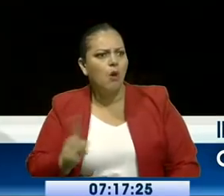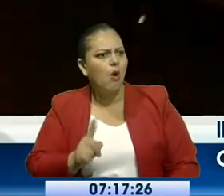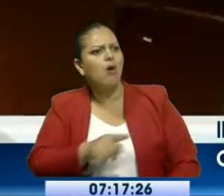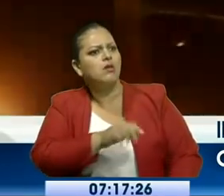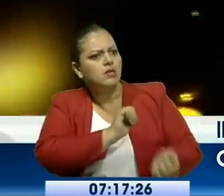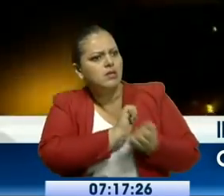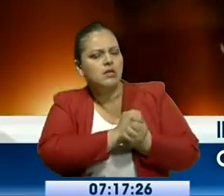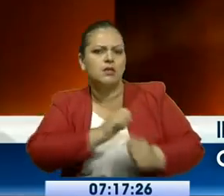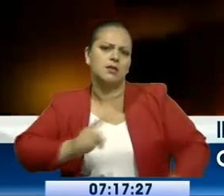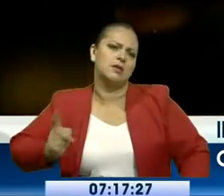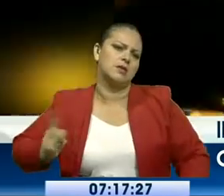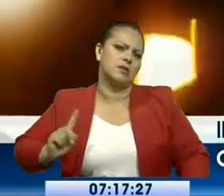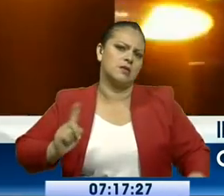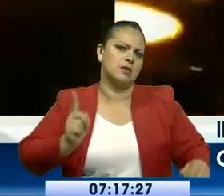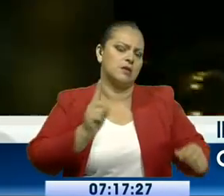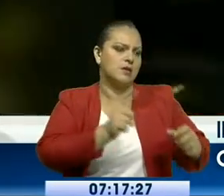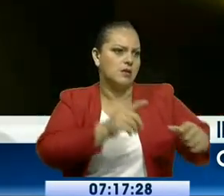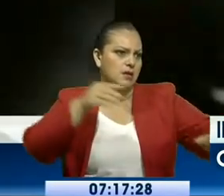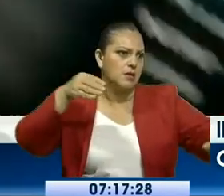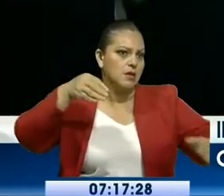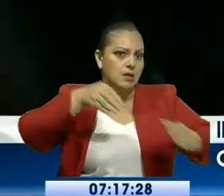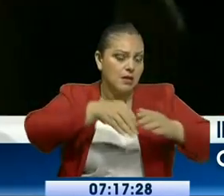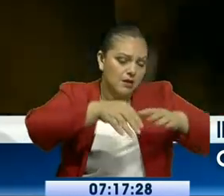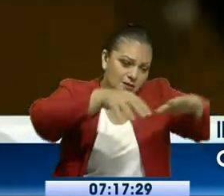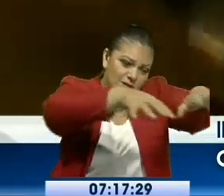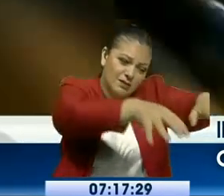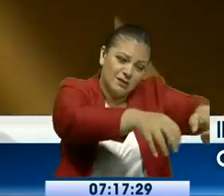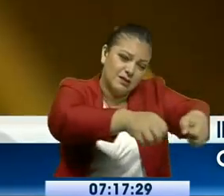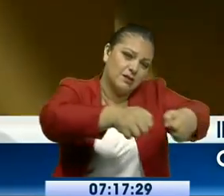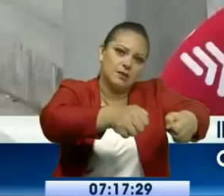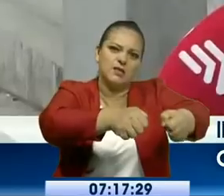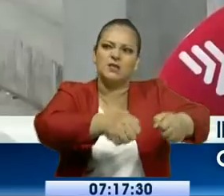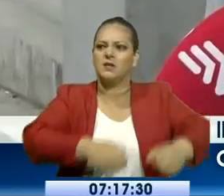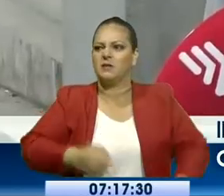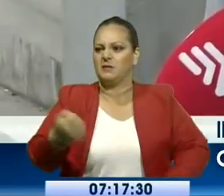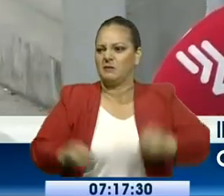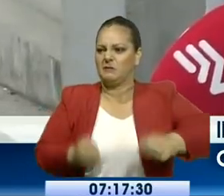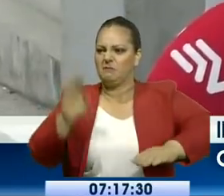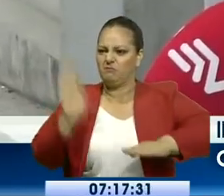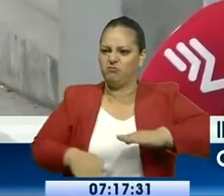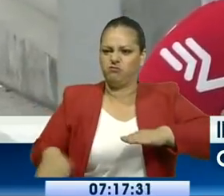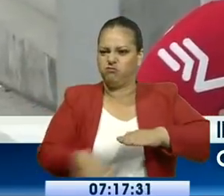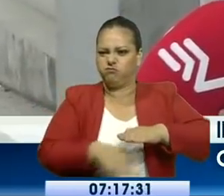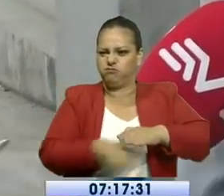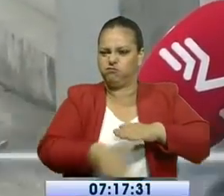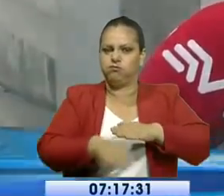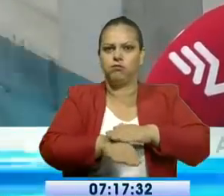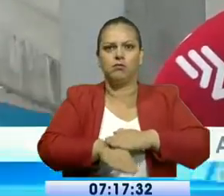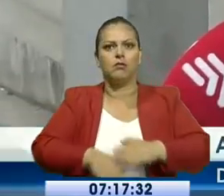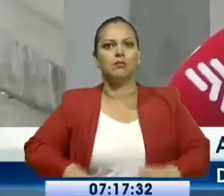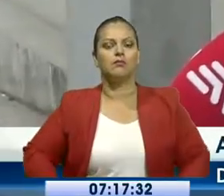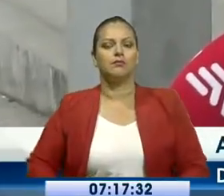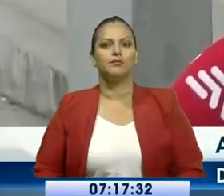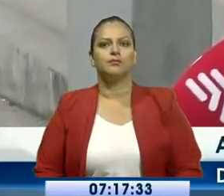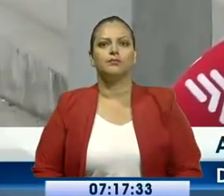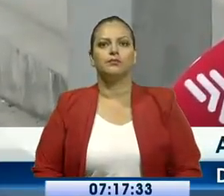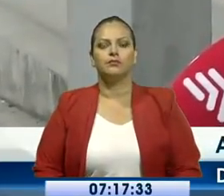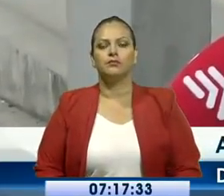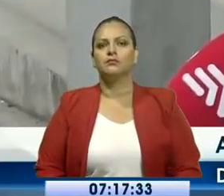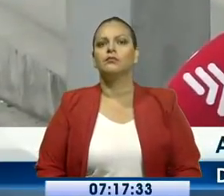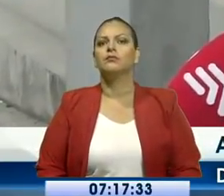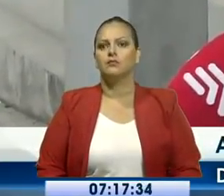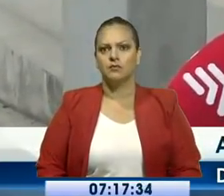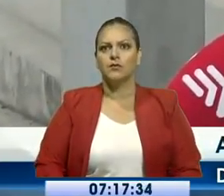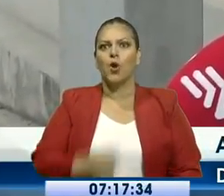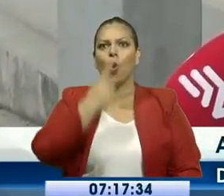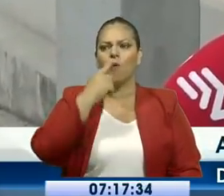casi 600 metros, como se observa en este video. Mi criterio particular es que aquí hay al menos un intento